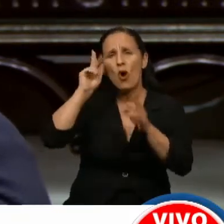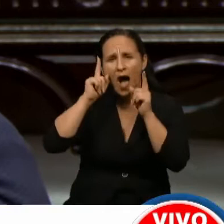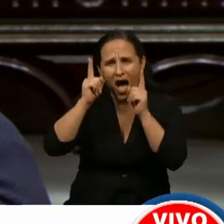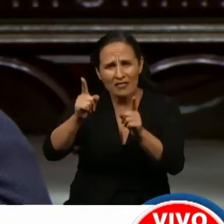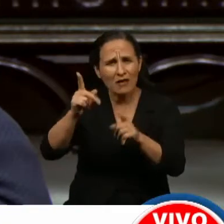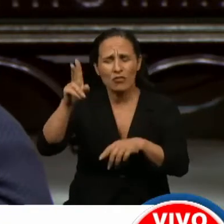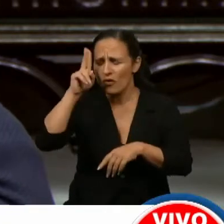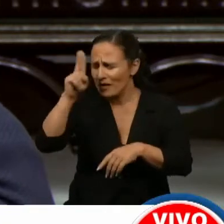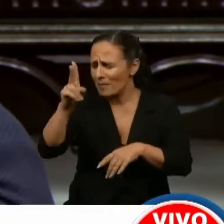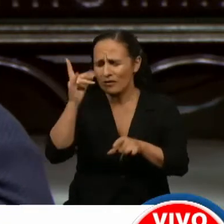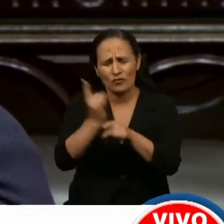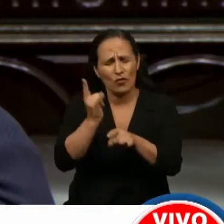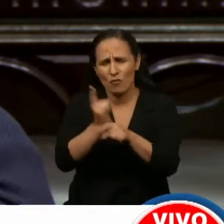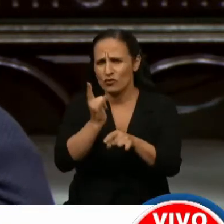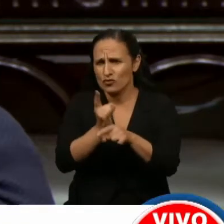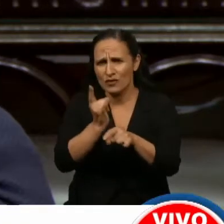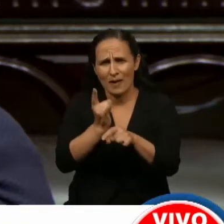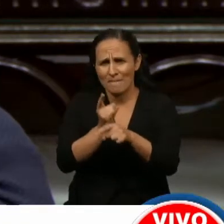atentamente y con mucho respeto, como hago siempre,